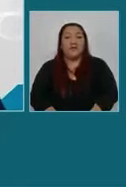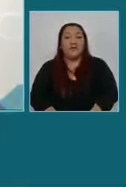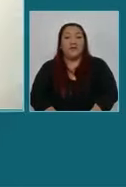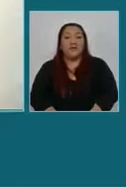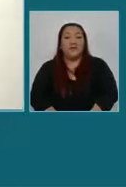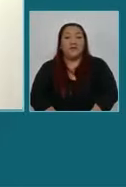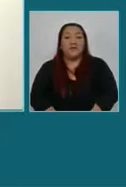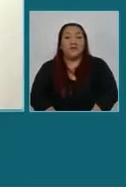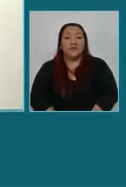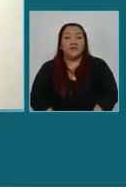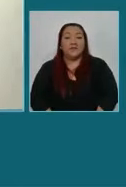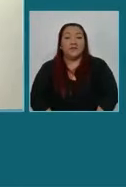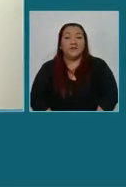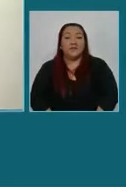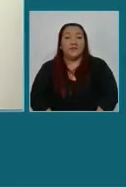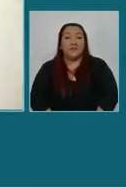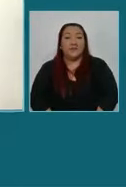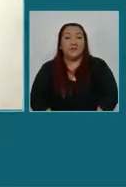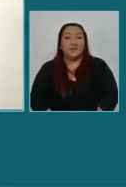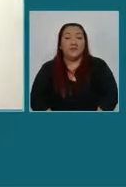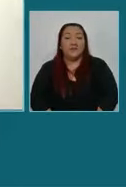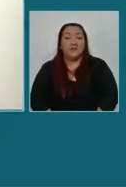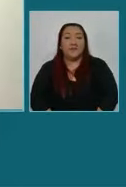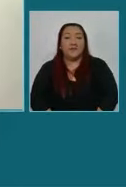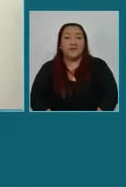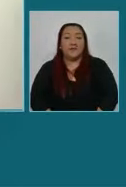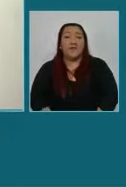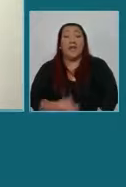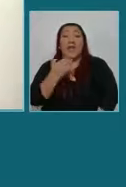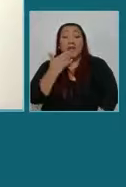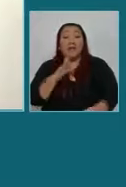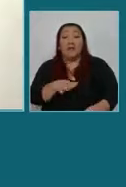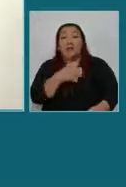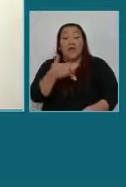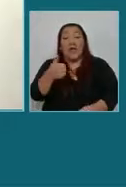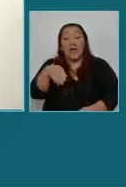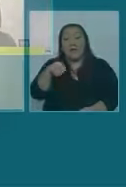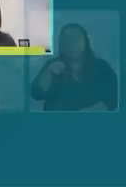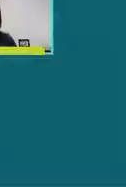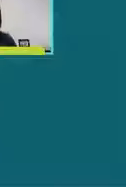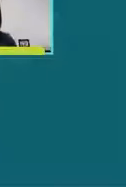Excelente, Gonzalo, muchas gracias. Amy, ¿podríamos continuar contigo, por favor?